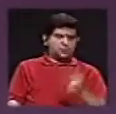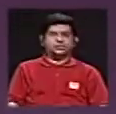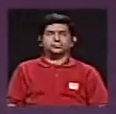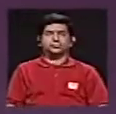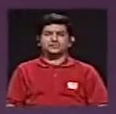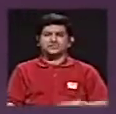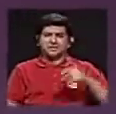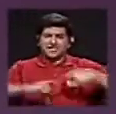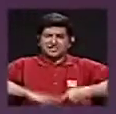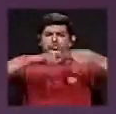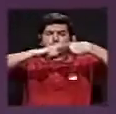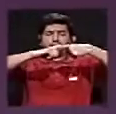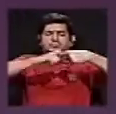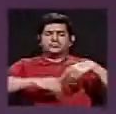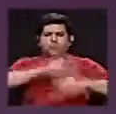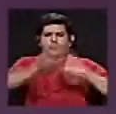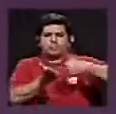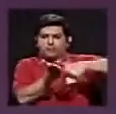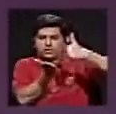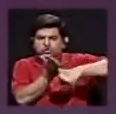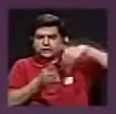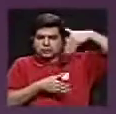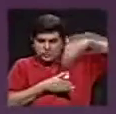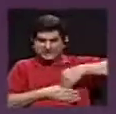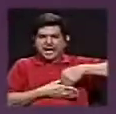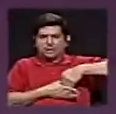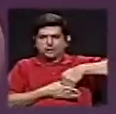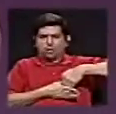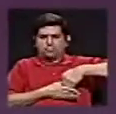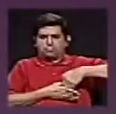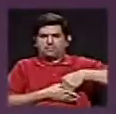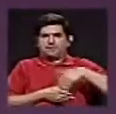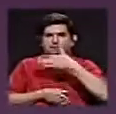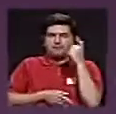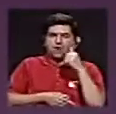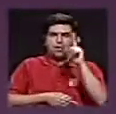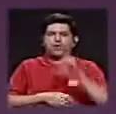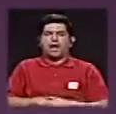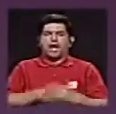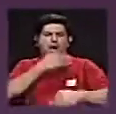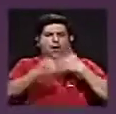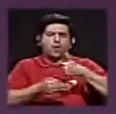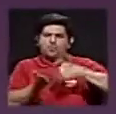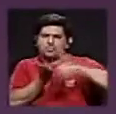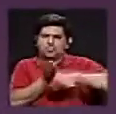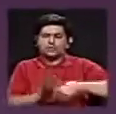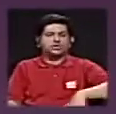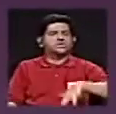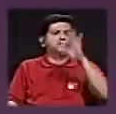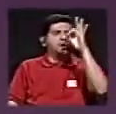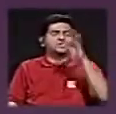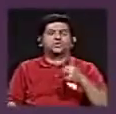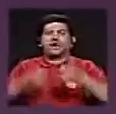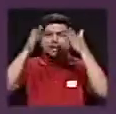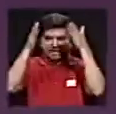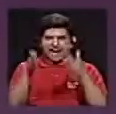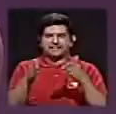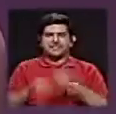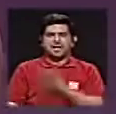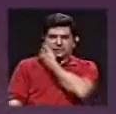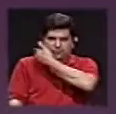suspendieran esa convención interna y que fuéramos a una convención en donde se escogiera el candidato